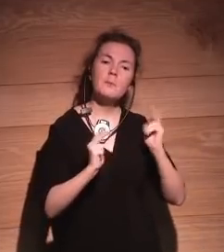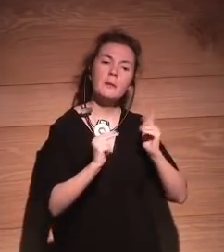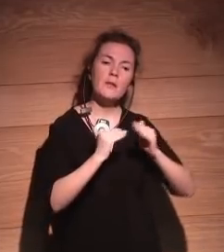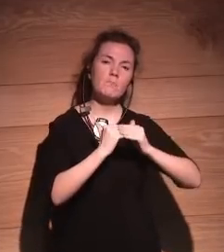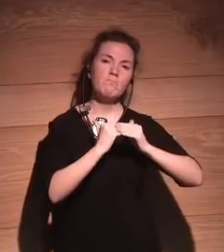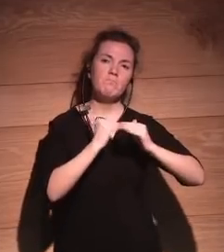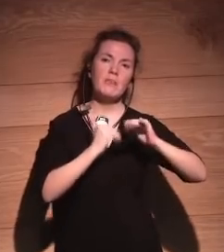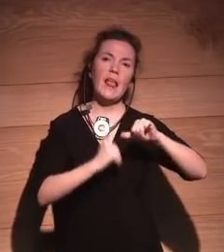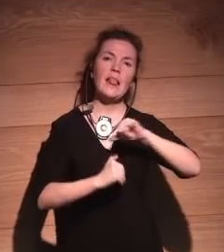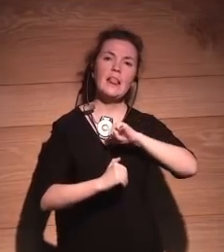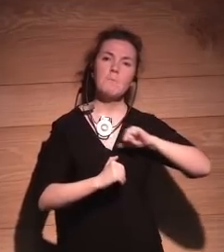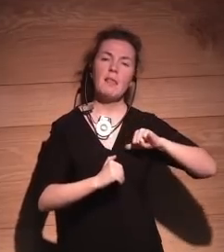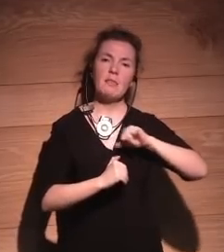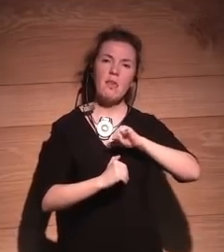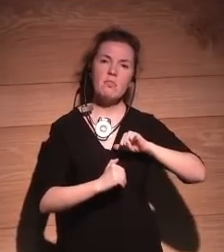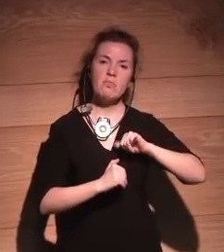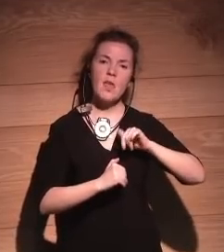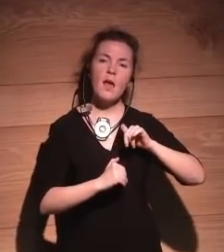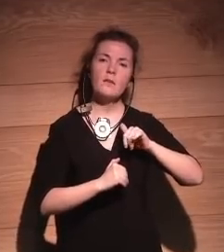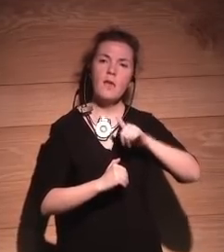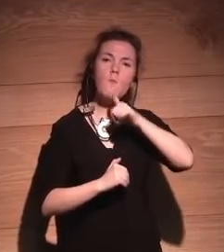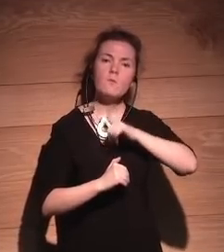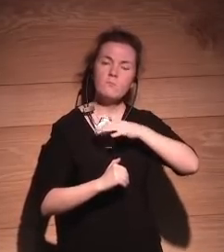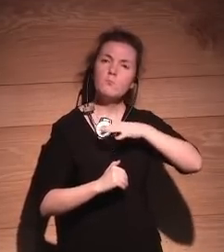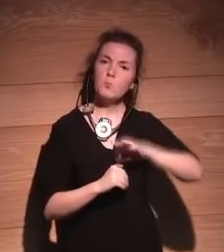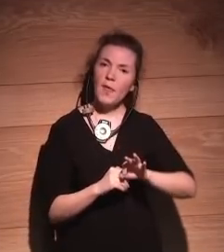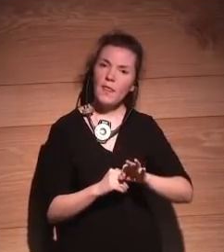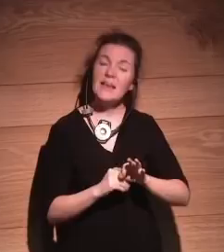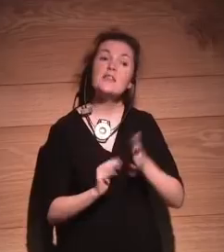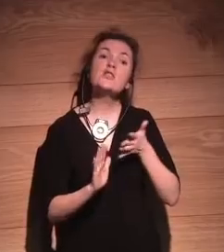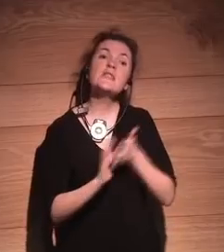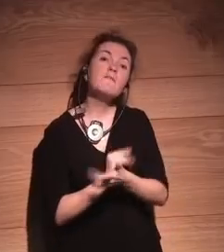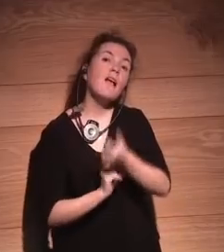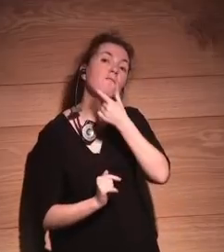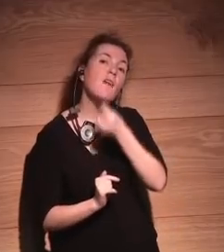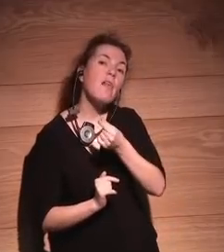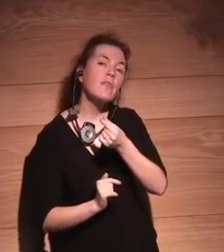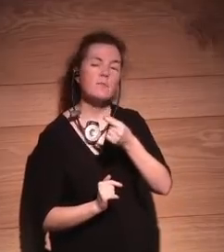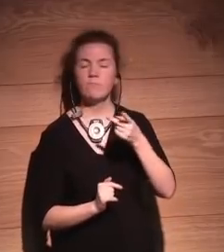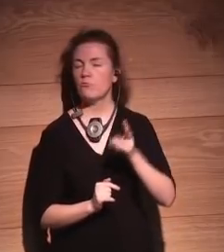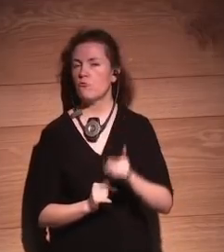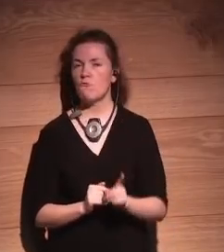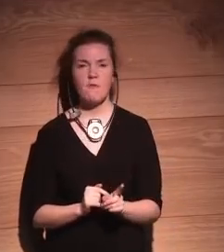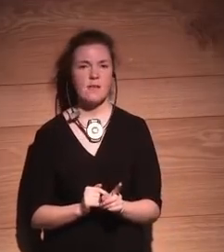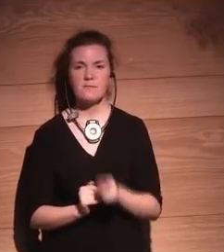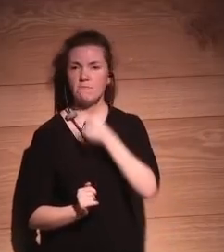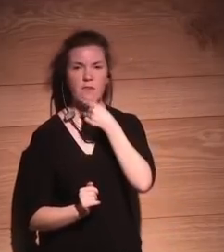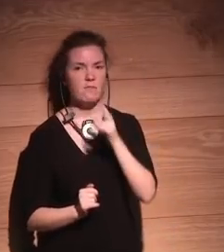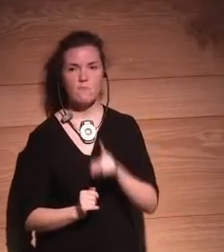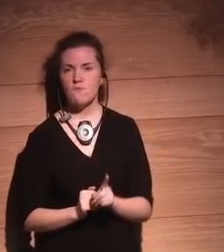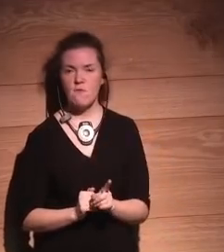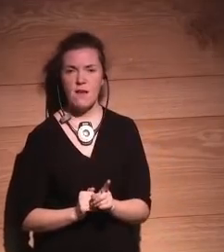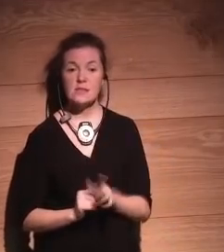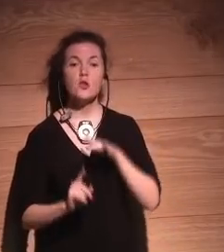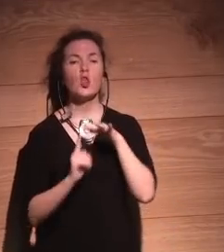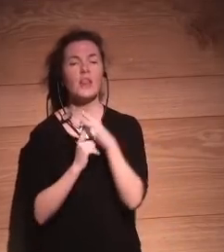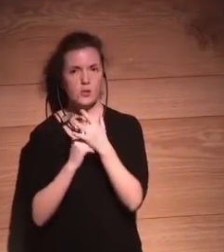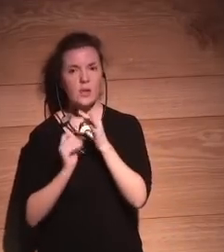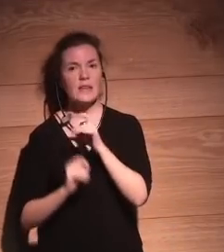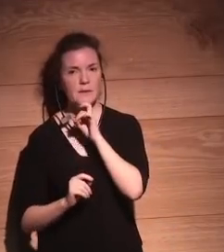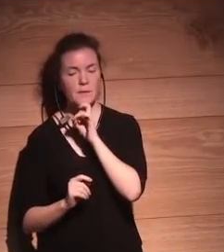mantener su independencia y su sostenibilidad. ¿Significa eso que sea fácil? No, ni muchísimo menos. El contexto es